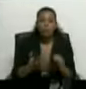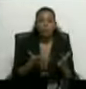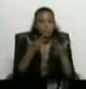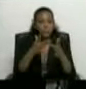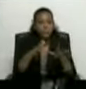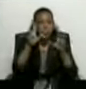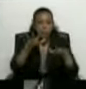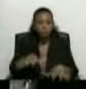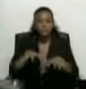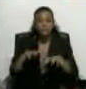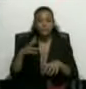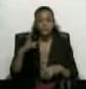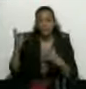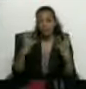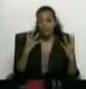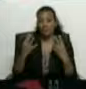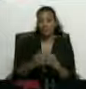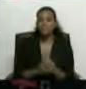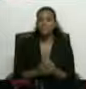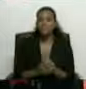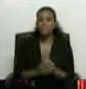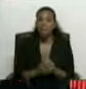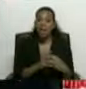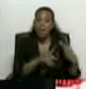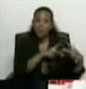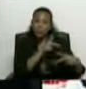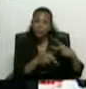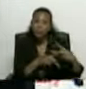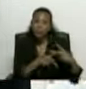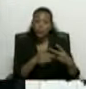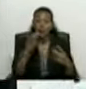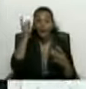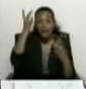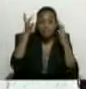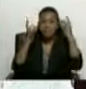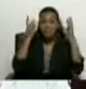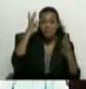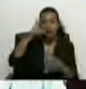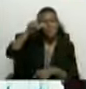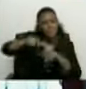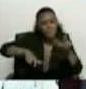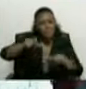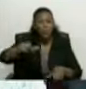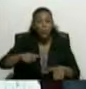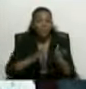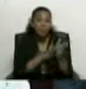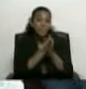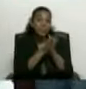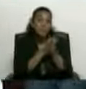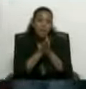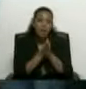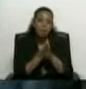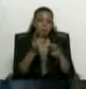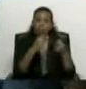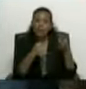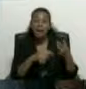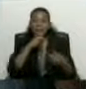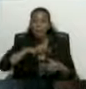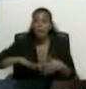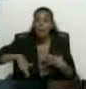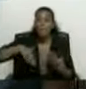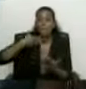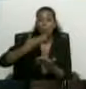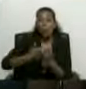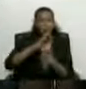majestuosa expoferia. La producción, la creatividad, el emprendimiento, la historia,